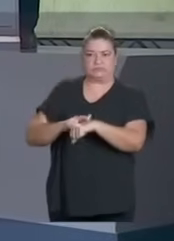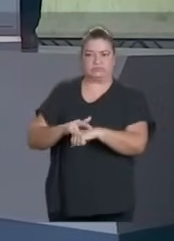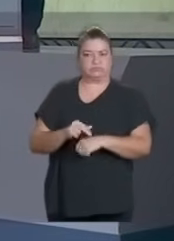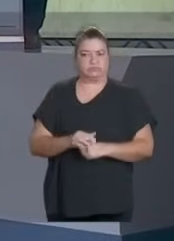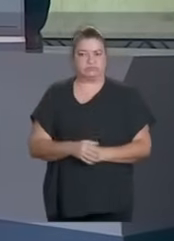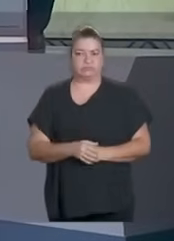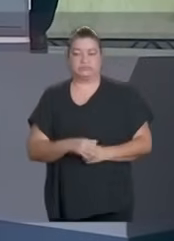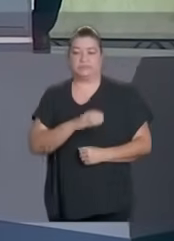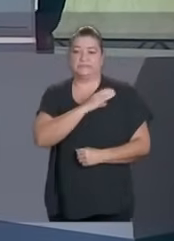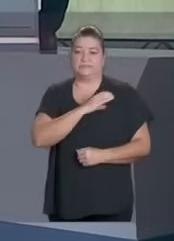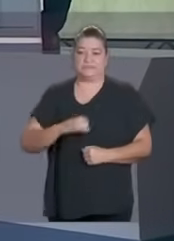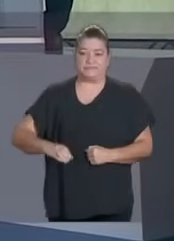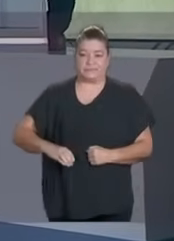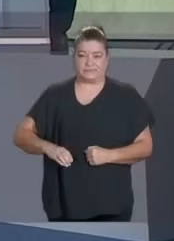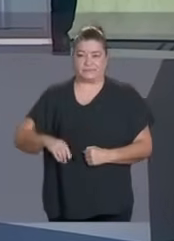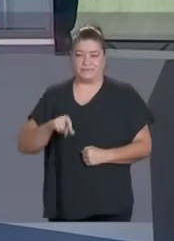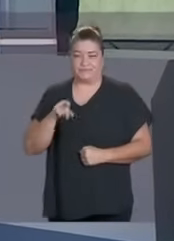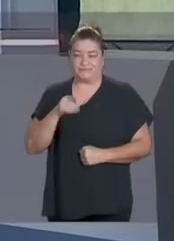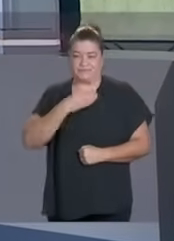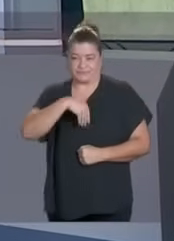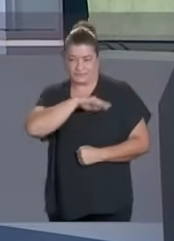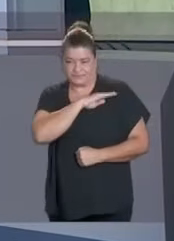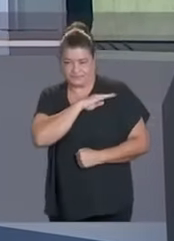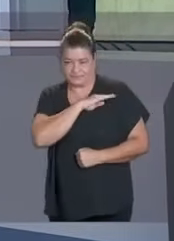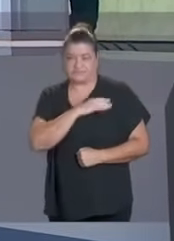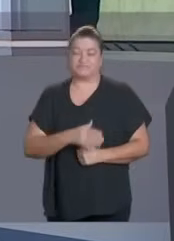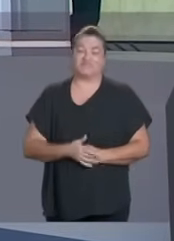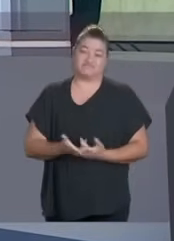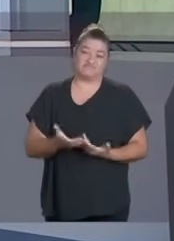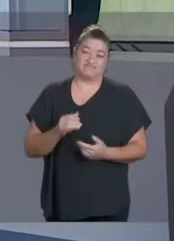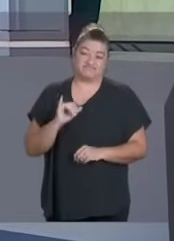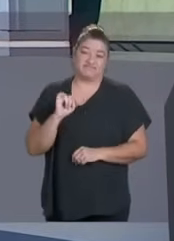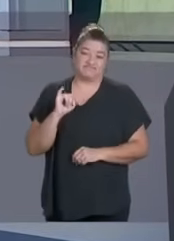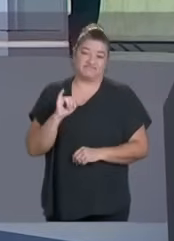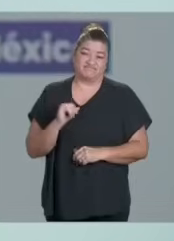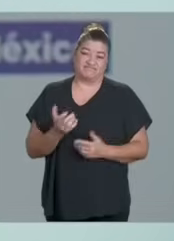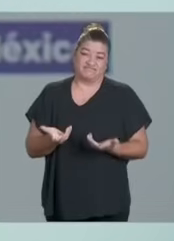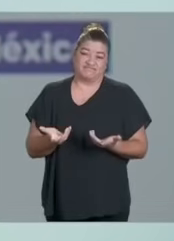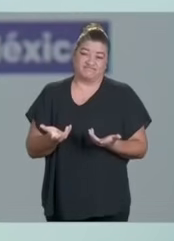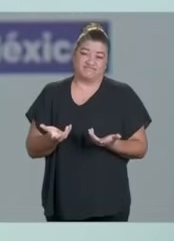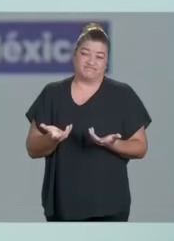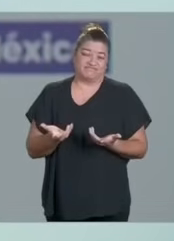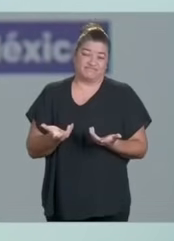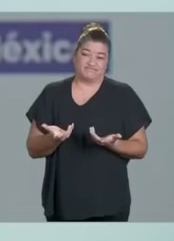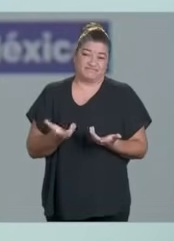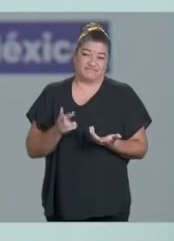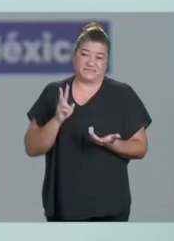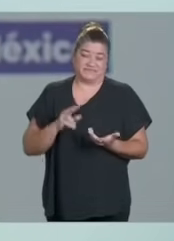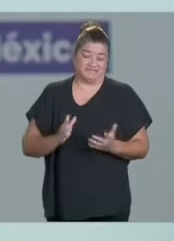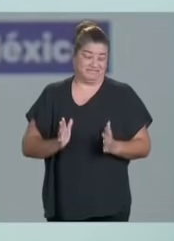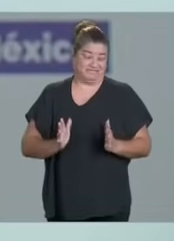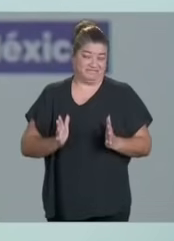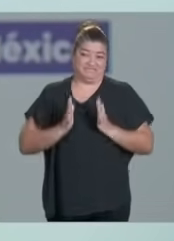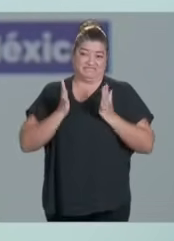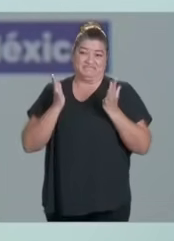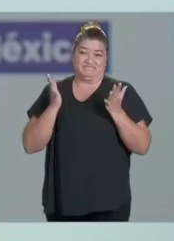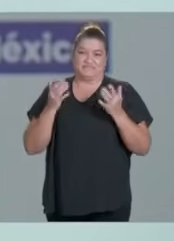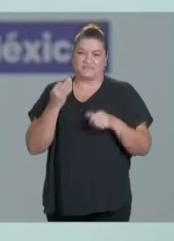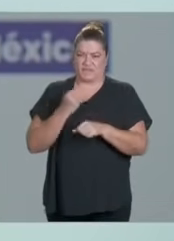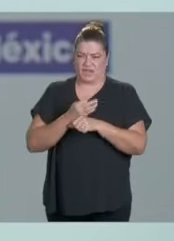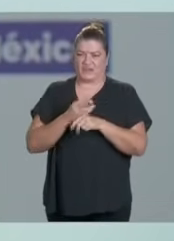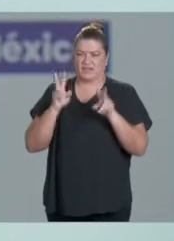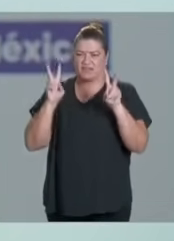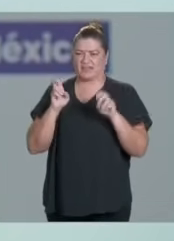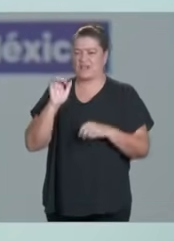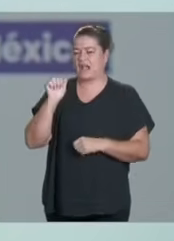favor. Sí, la verdad es que es increíble porque vamos a hablar de las Afores. Se aprobó una